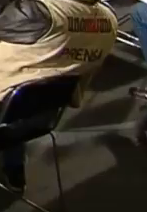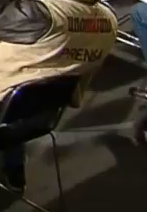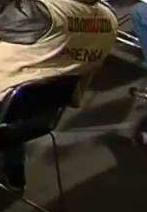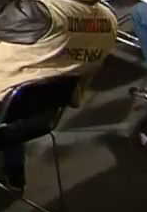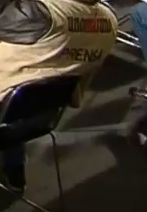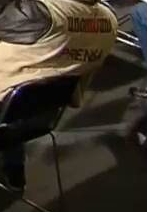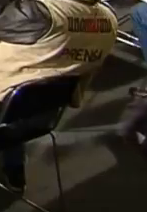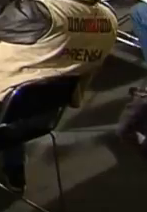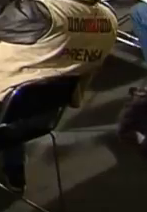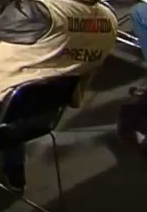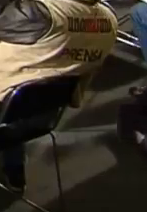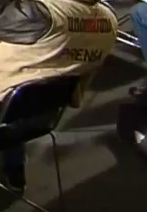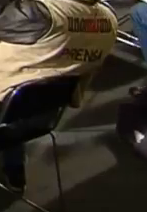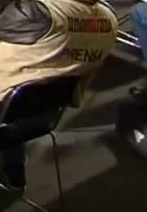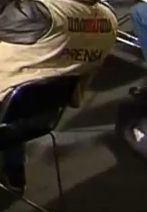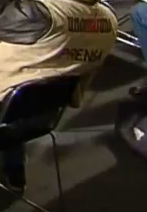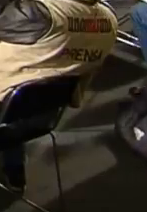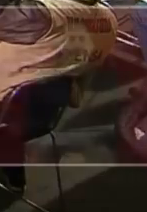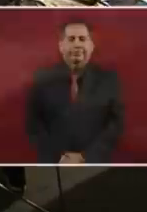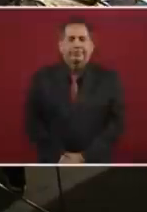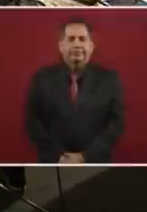sobre el tema